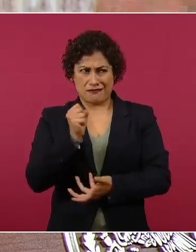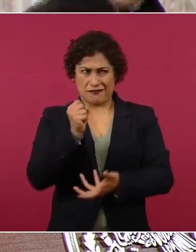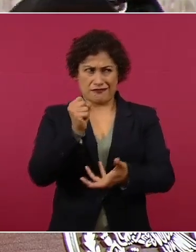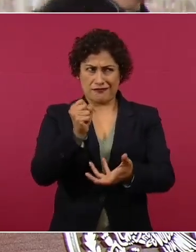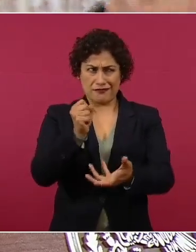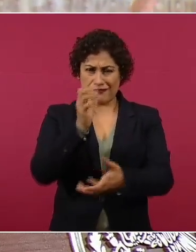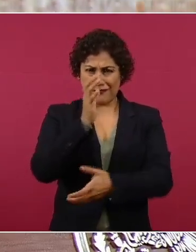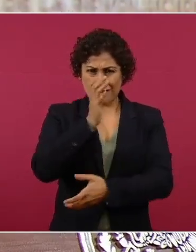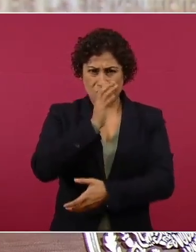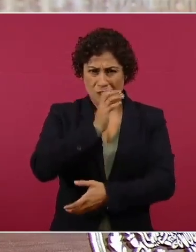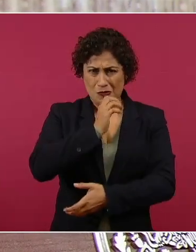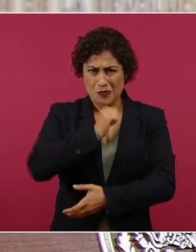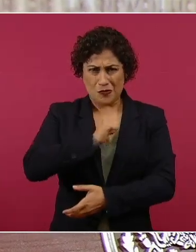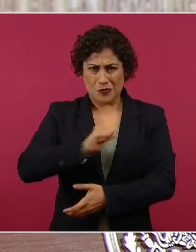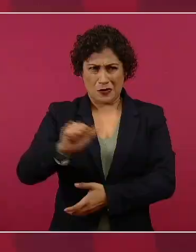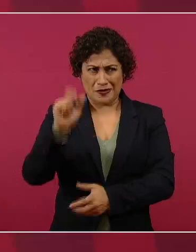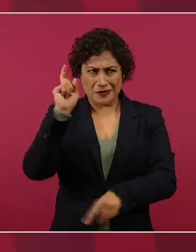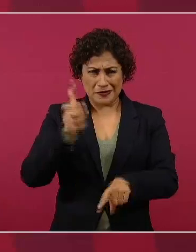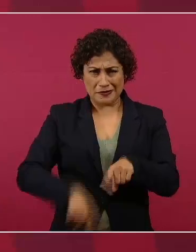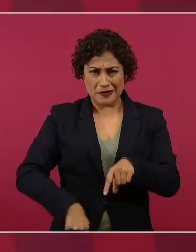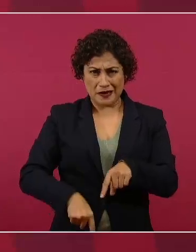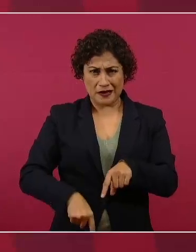Aquí está el ejemplo.